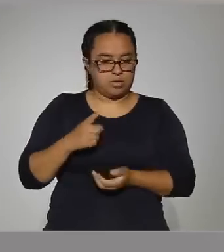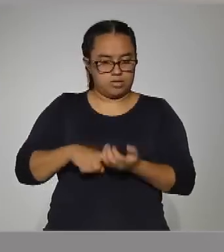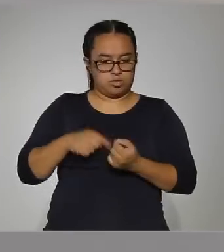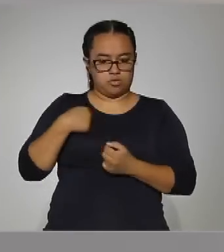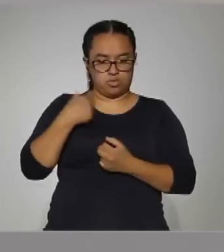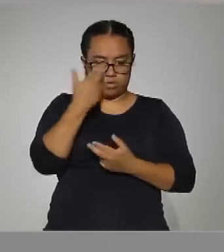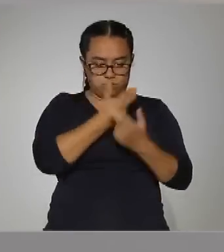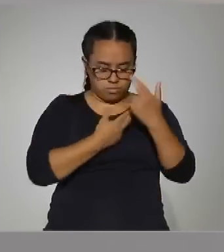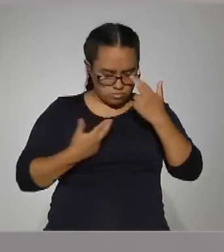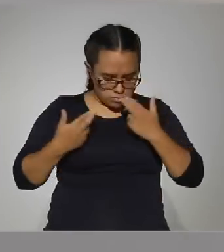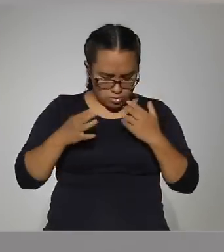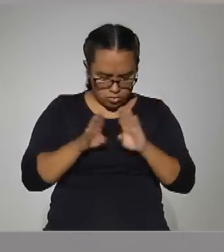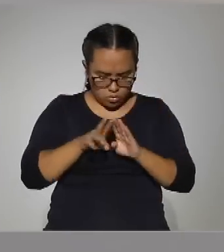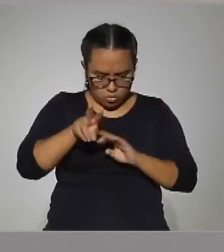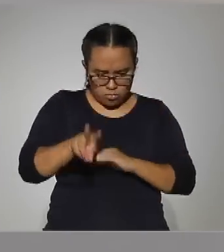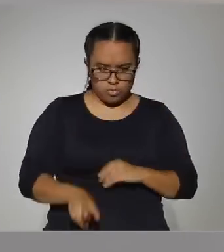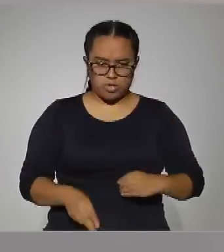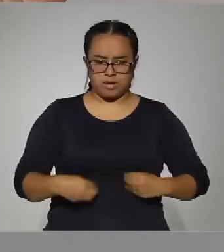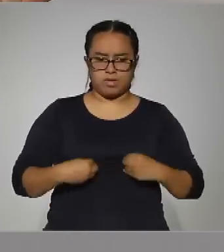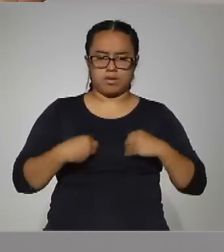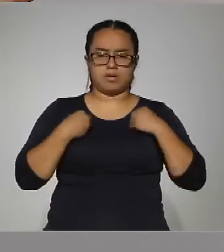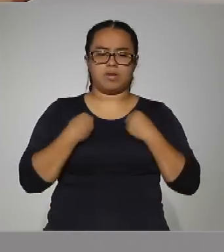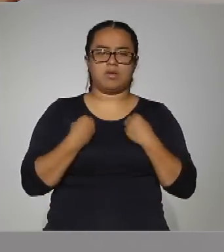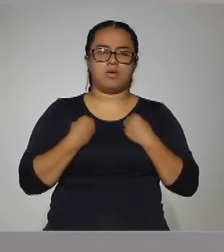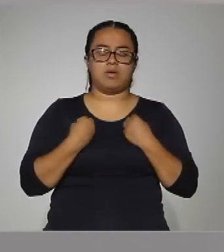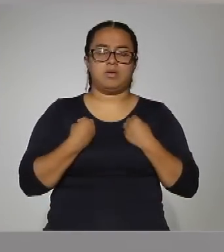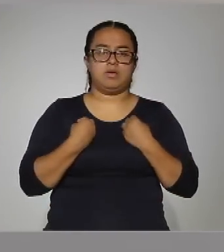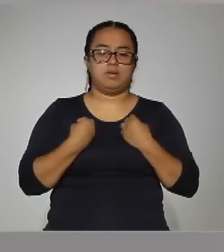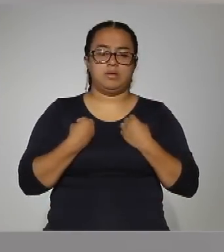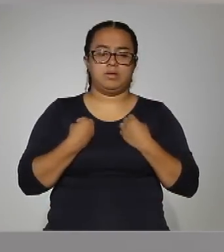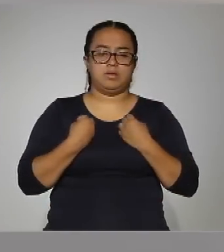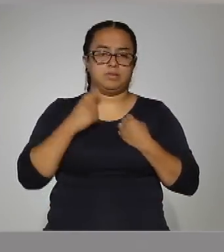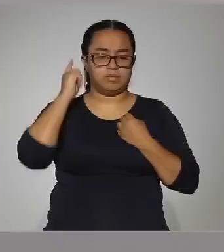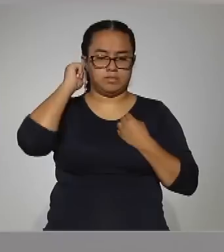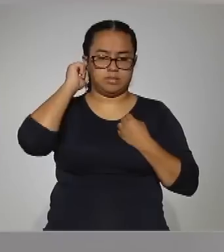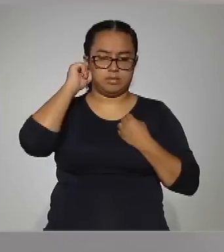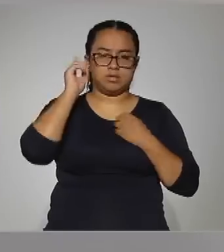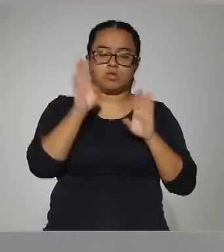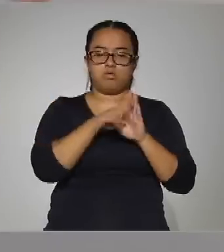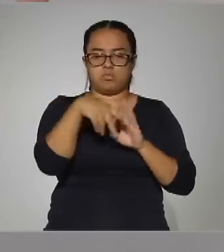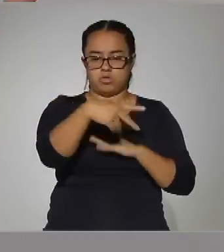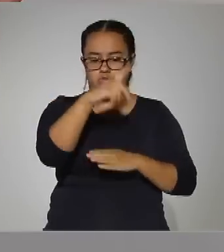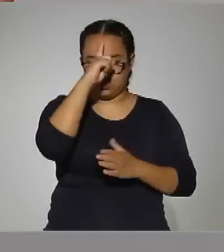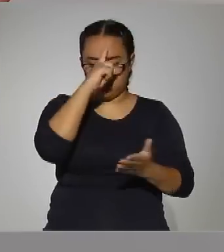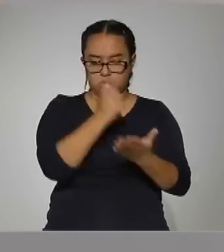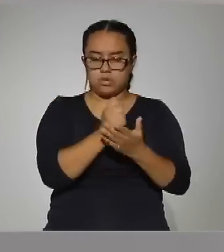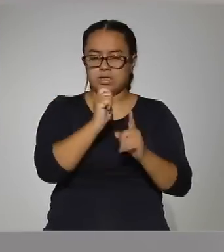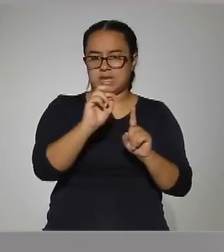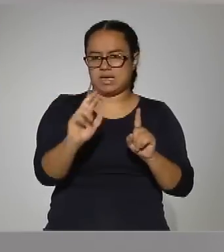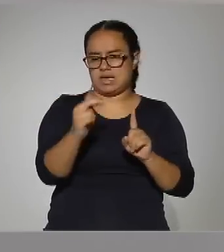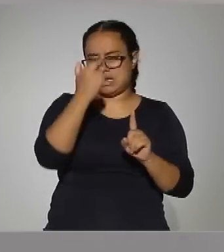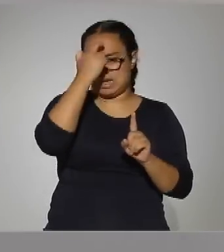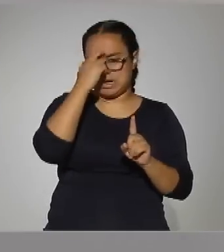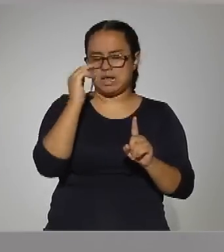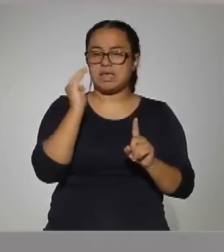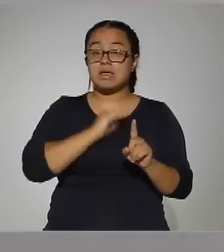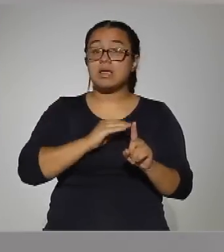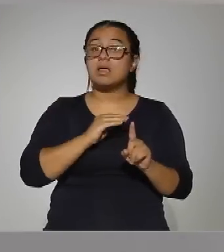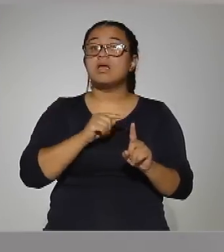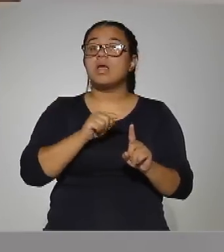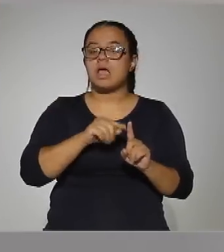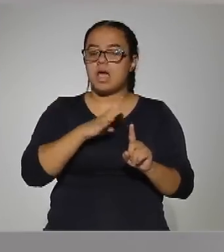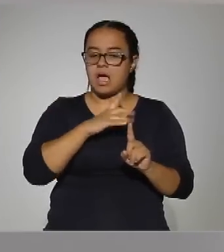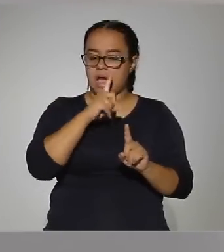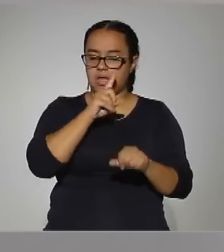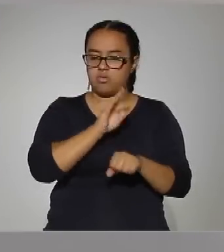Ella está revisando la realidad bajo esta condición de trauma o de mal recuerdo. Hay un beneficio en